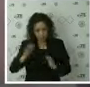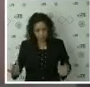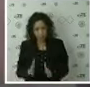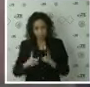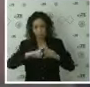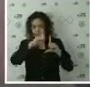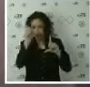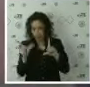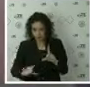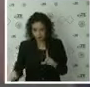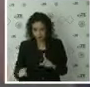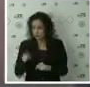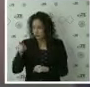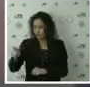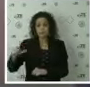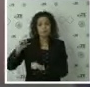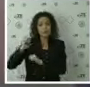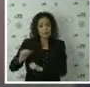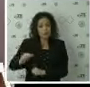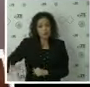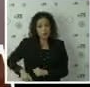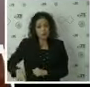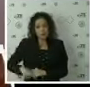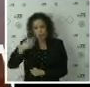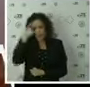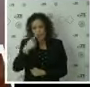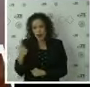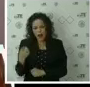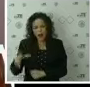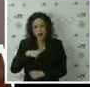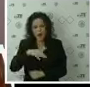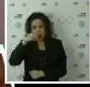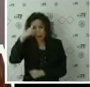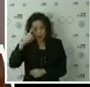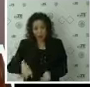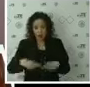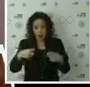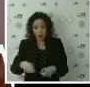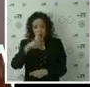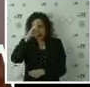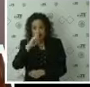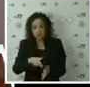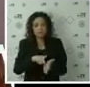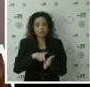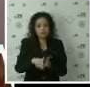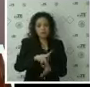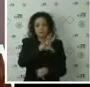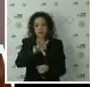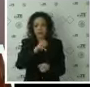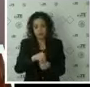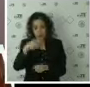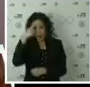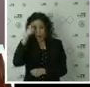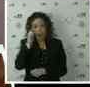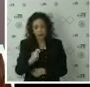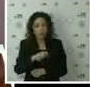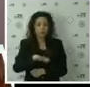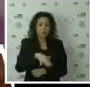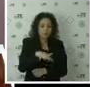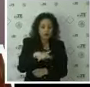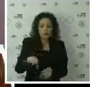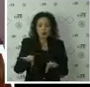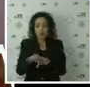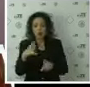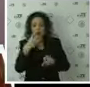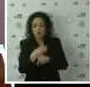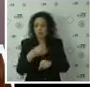un Estado existe para asegurar que todas nuestras garantías se cumplan y que son la primera instancia que debería de buscar una solución ante catástrofes,